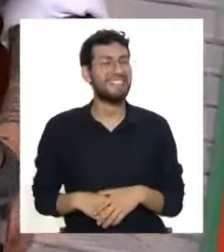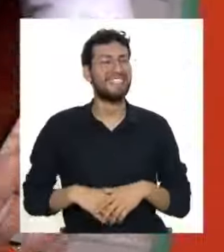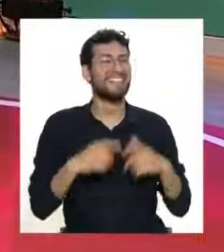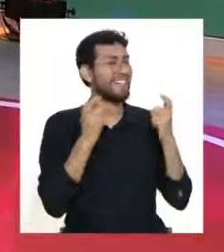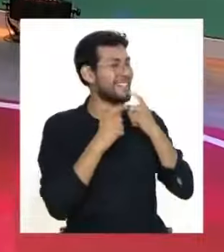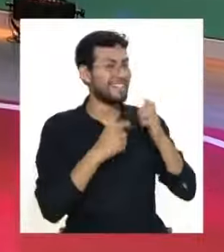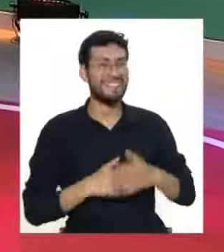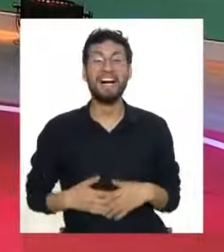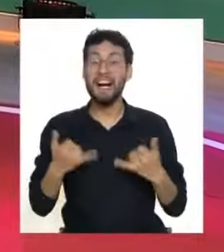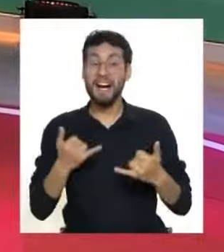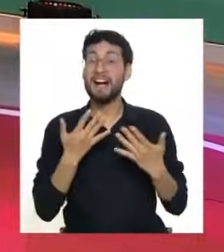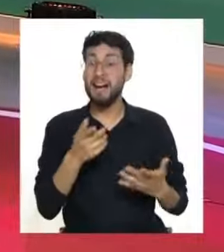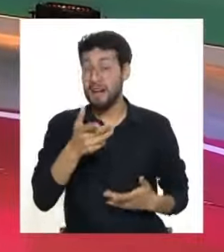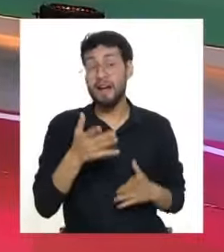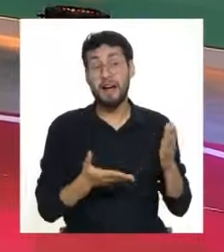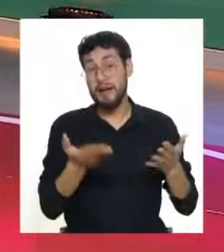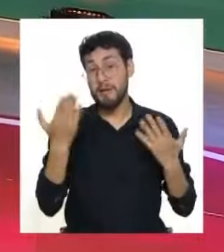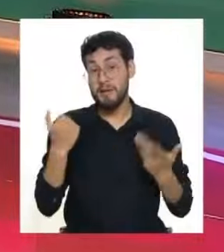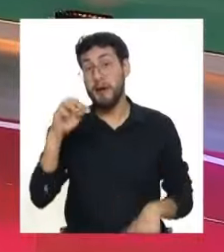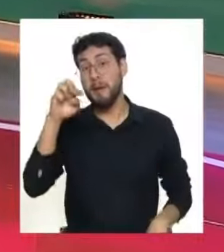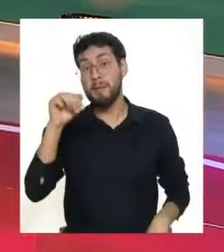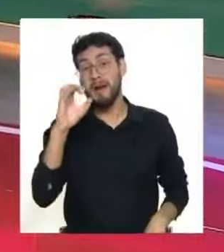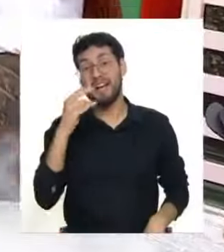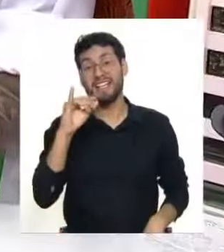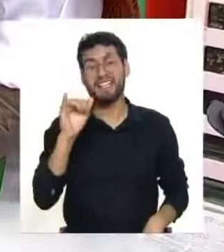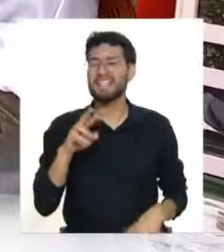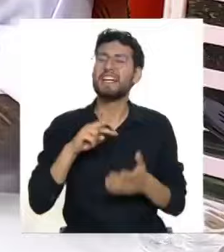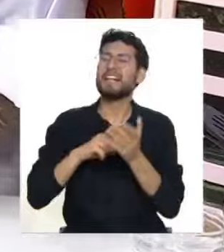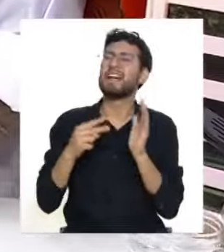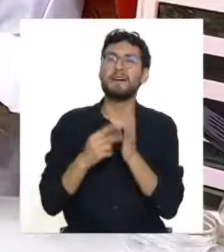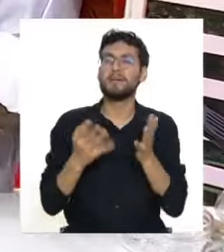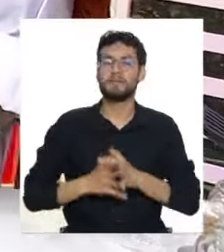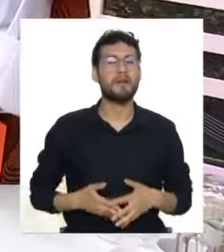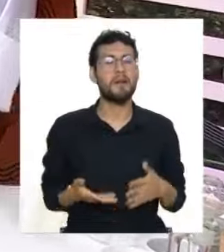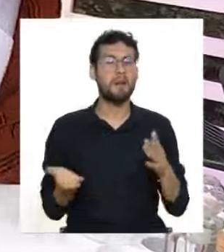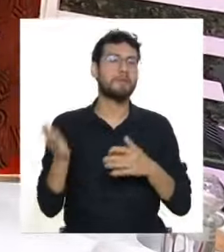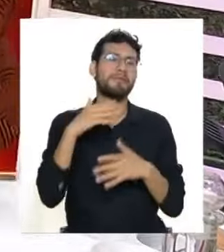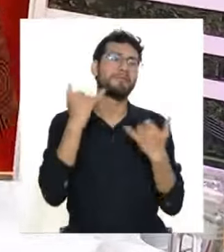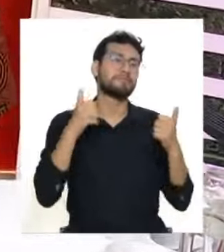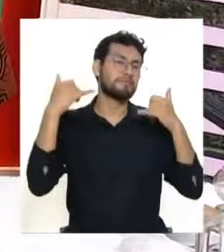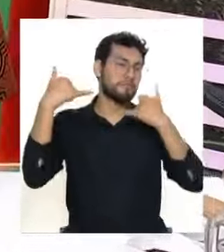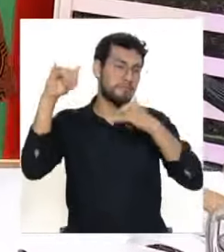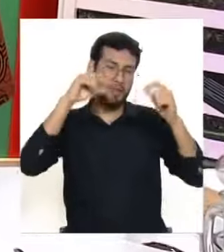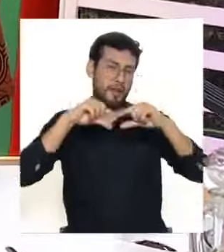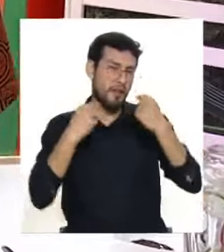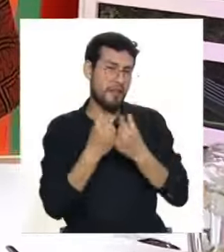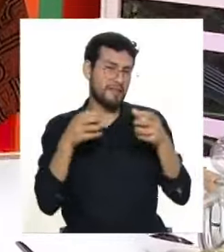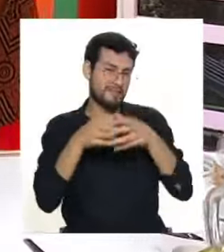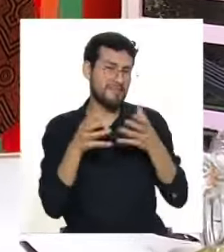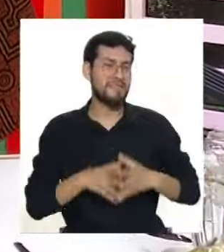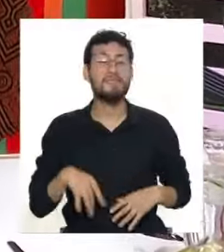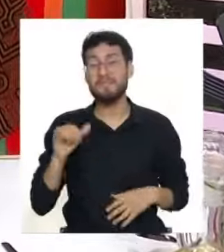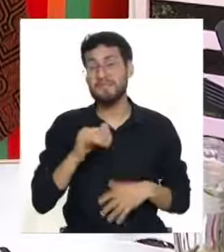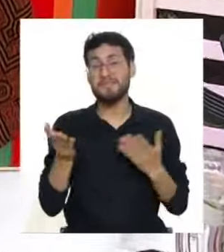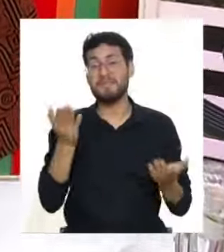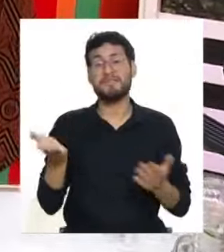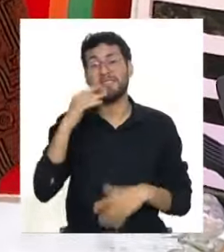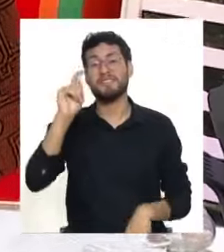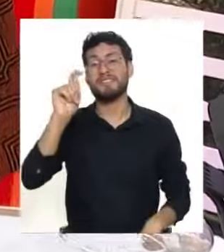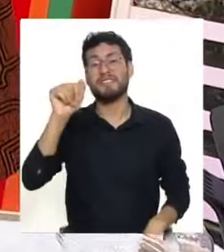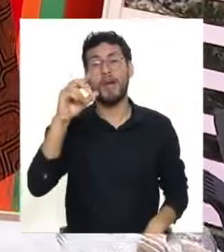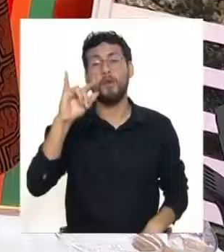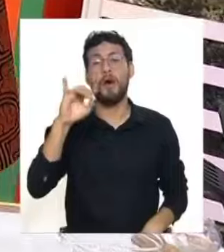Nicolasa, y si te digo, vamos a pandillar. Pandillar es ir a bailar en pandilla, en grupo, pero también se dice vamos a